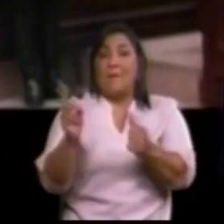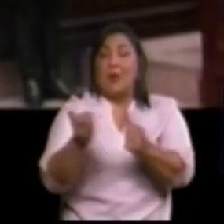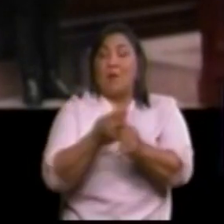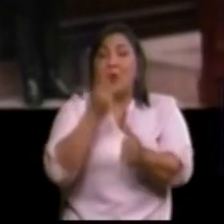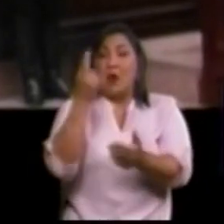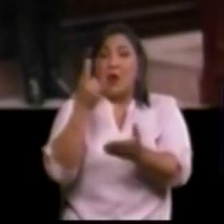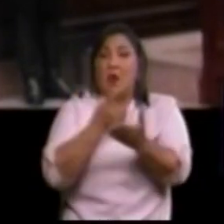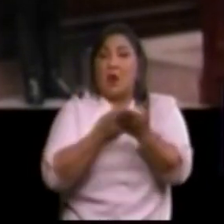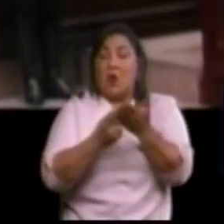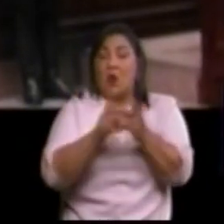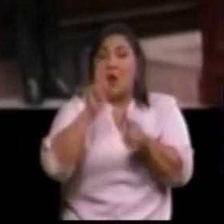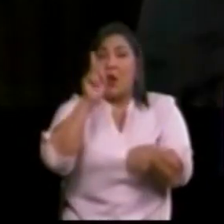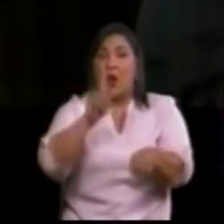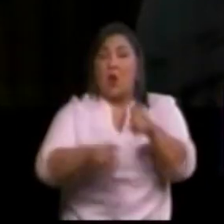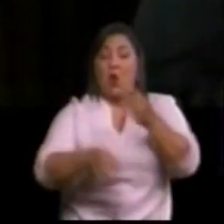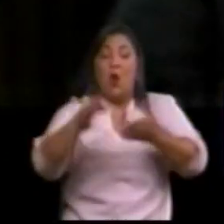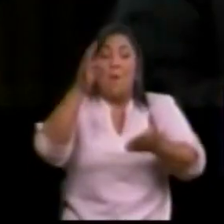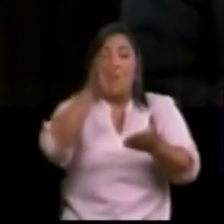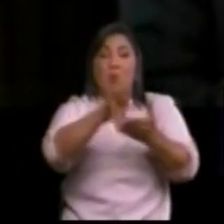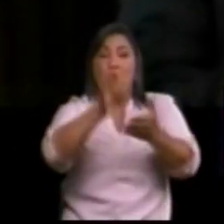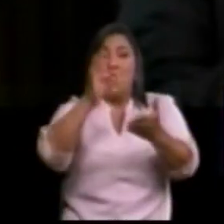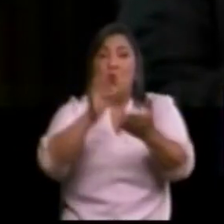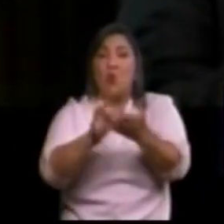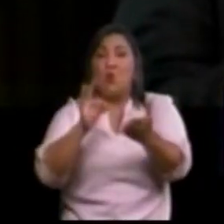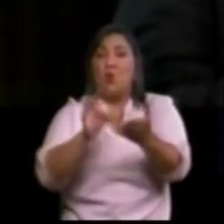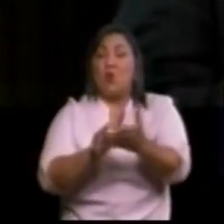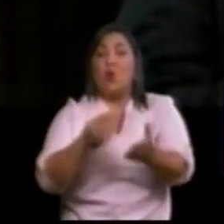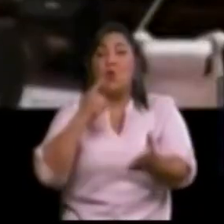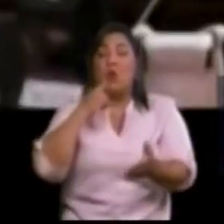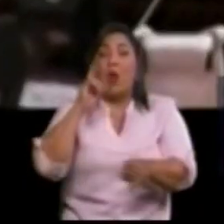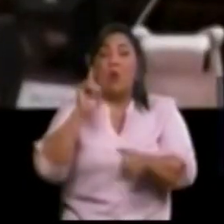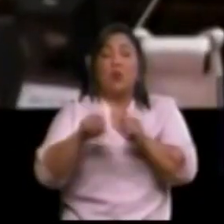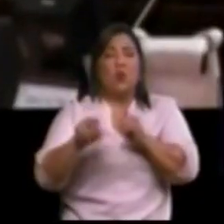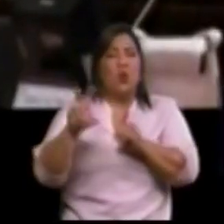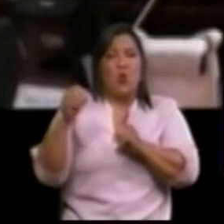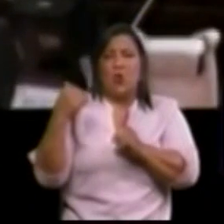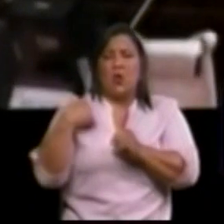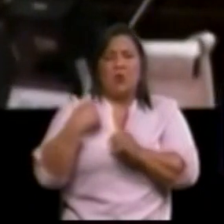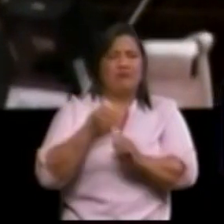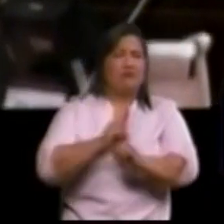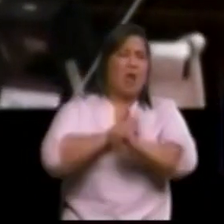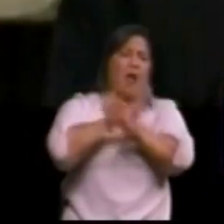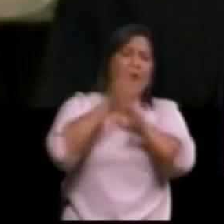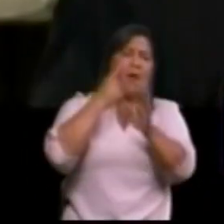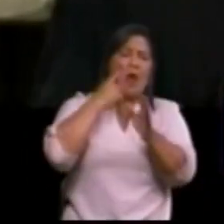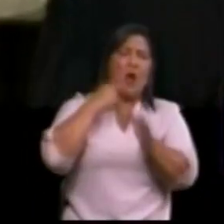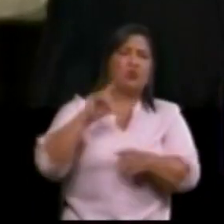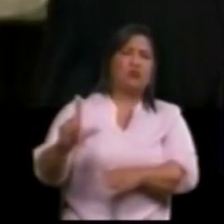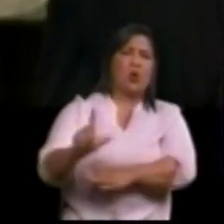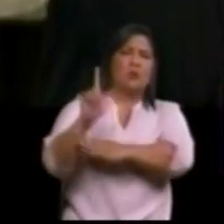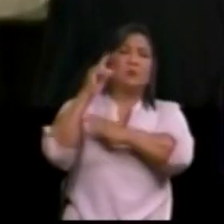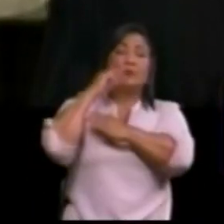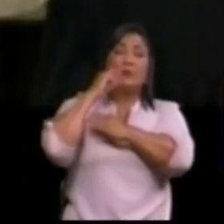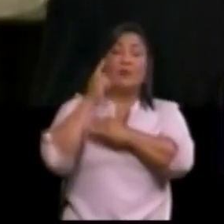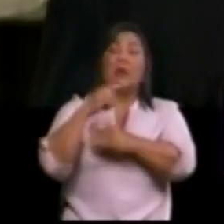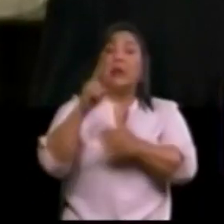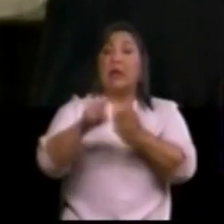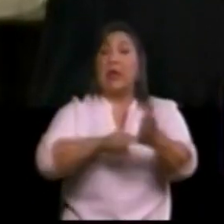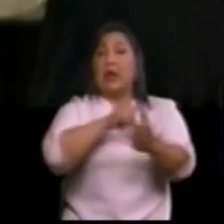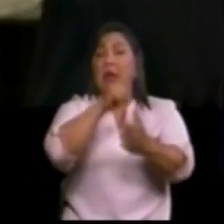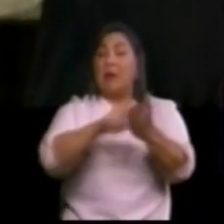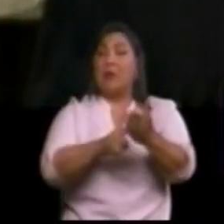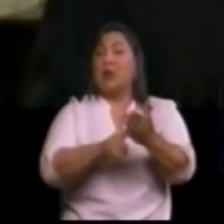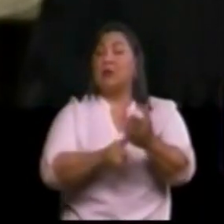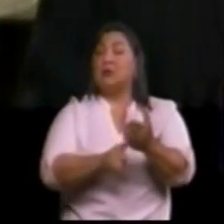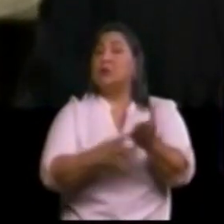debate. Entre algunos puntos existen aristas que no tienen claras los legisladores. El tema de la eliminación del impuesto a la salida